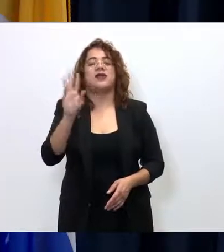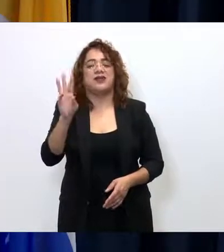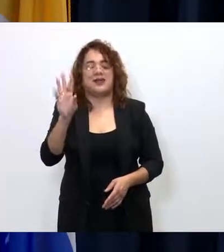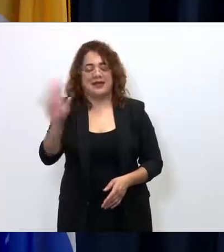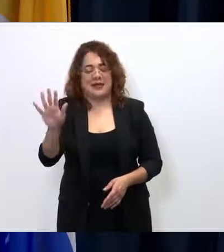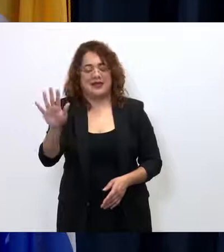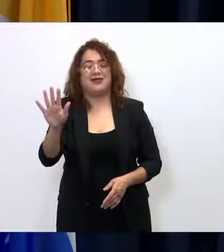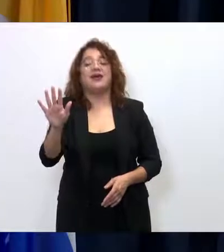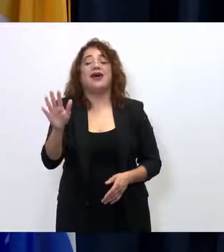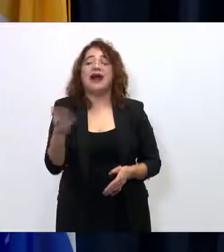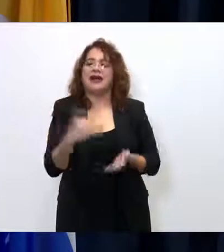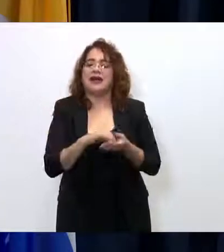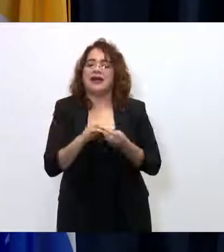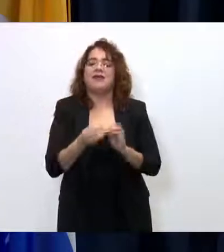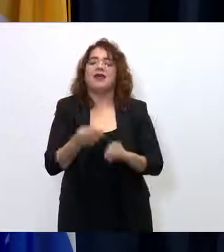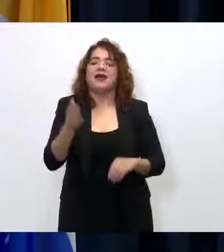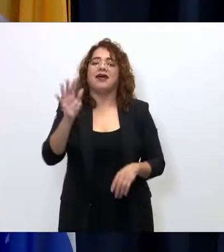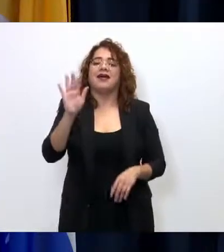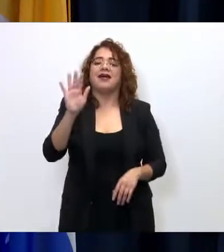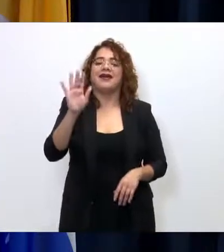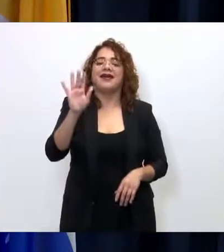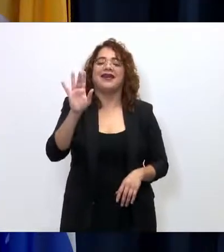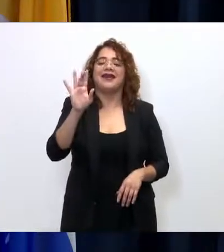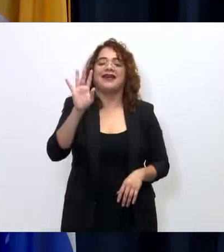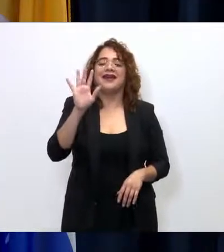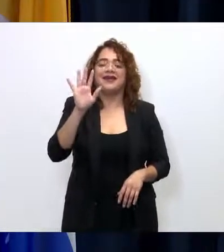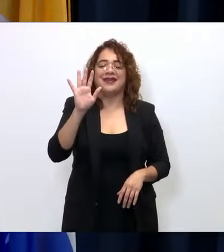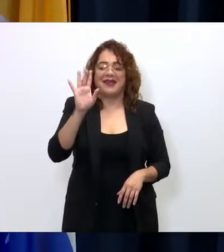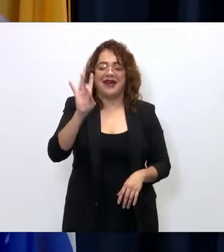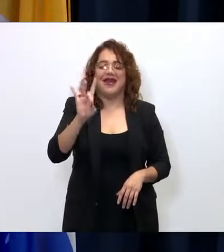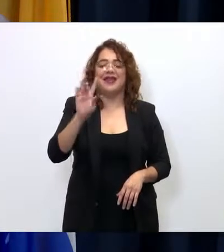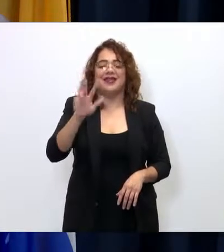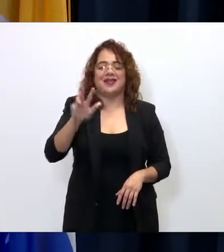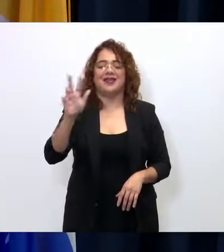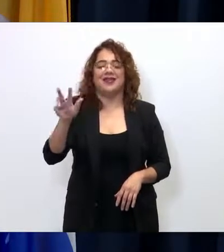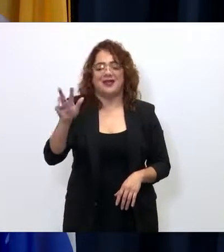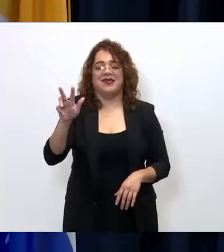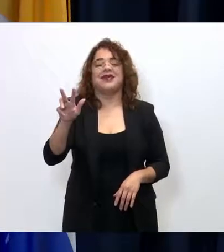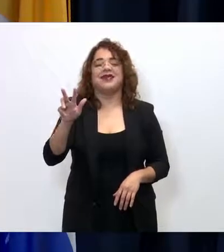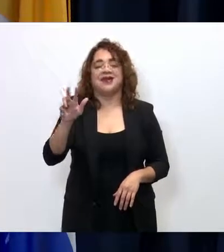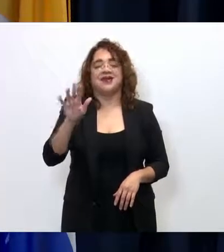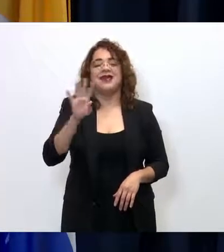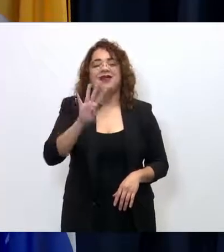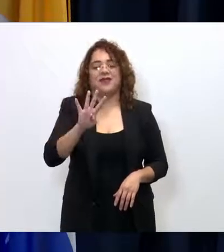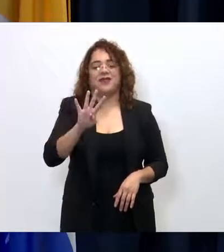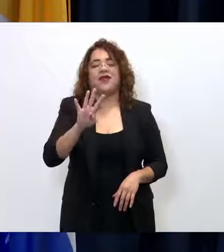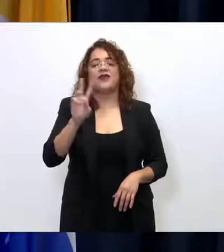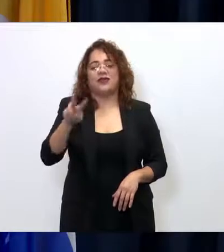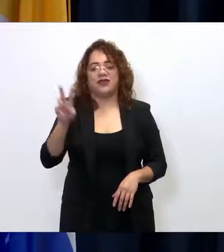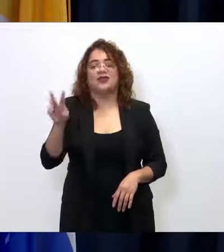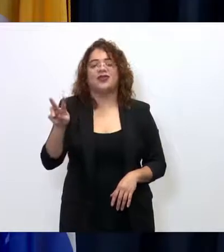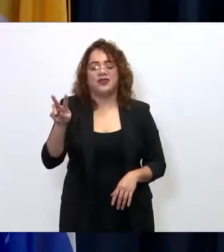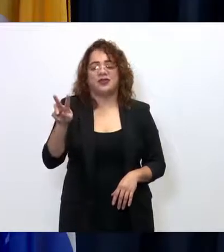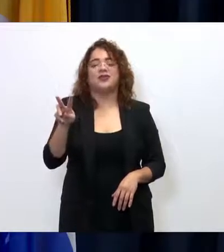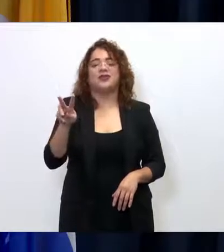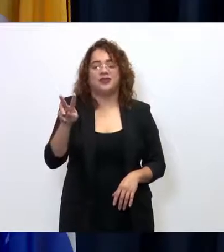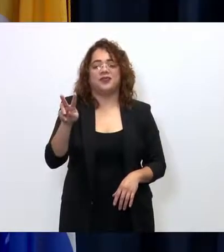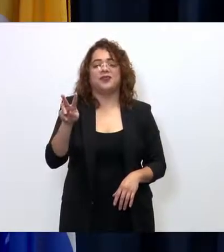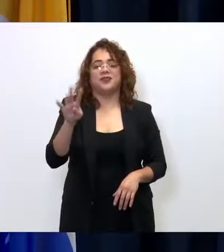833-422-4255. Recuerde que el estado ahorita en ese momento solamente está ofreciendo vacunas para personas 50 o